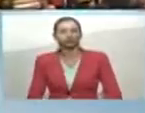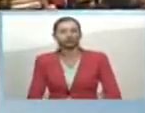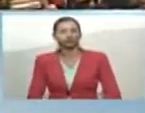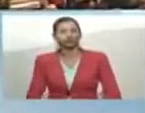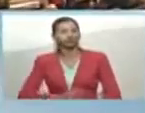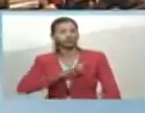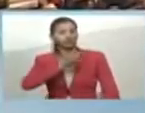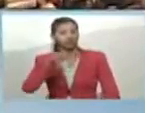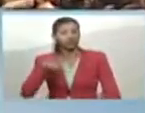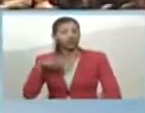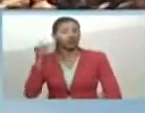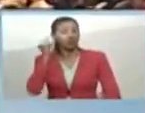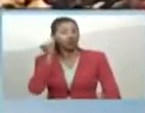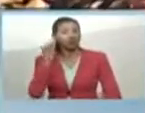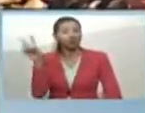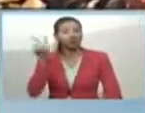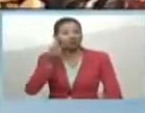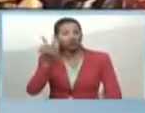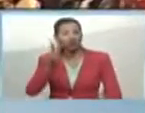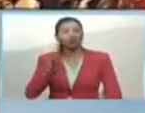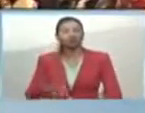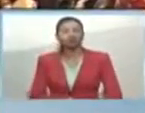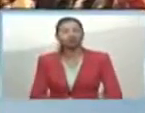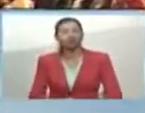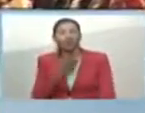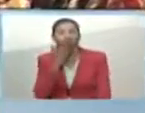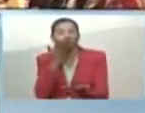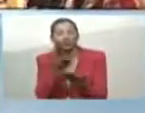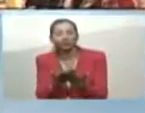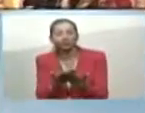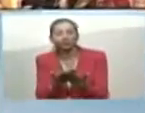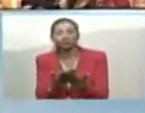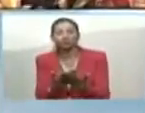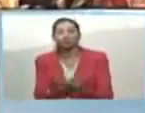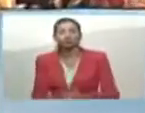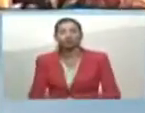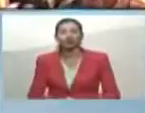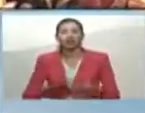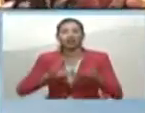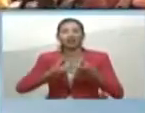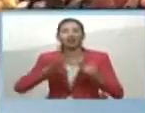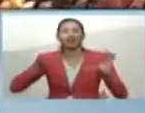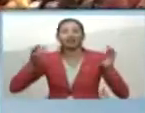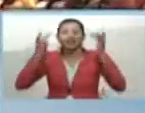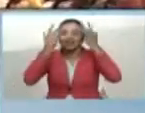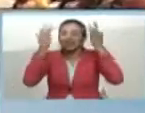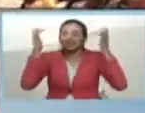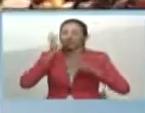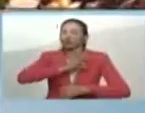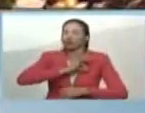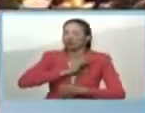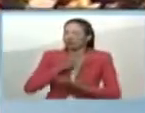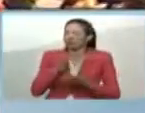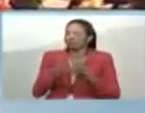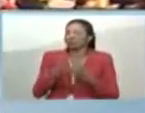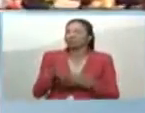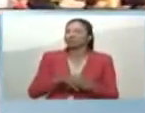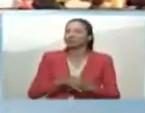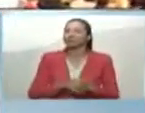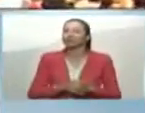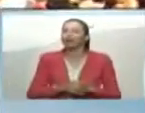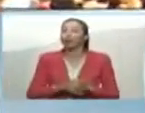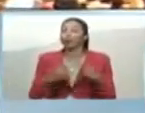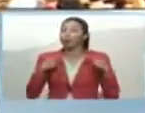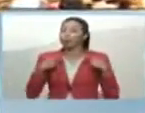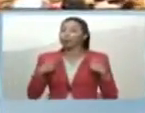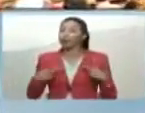nosotras, las mujeres venezolanas, proponemos una red de inteligencia social con carácter